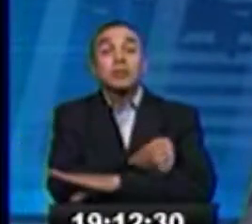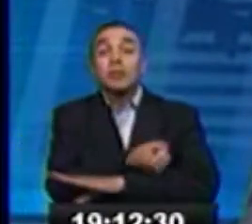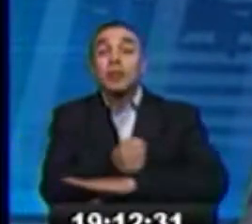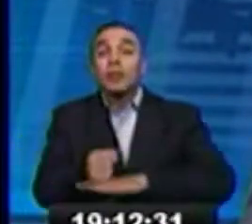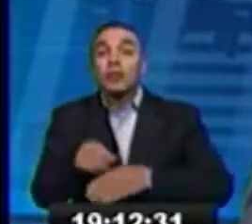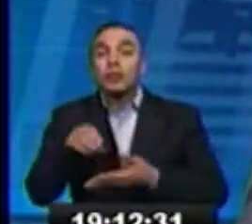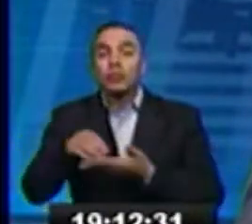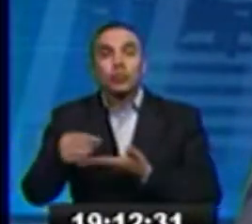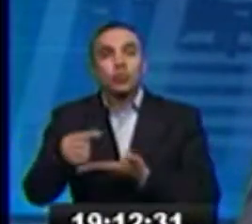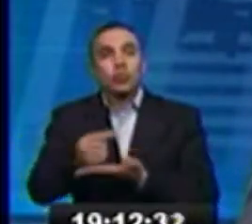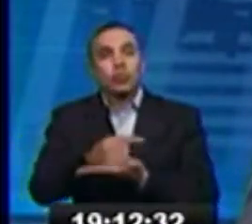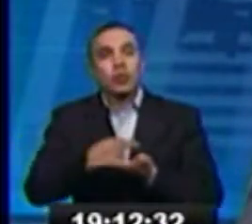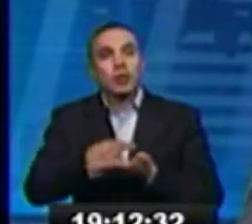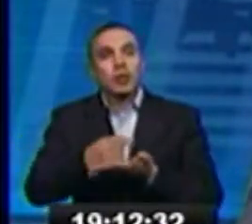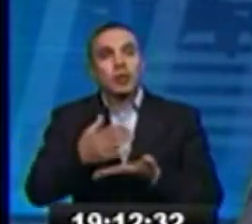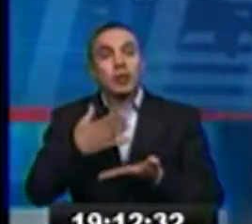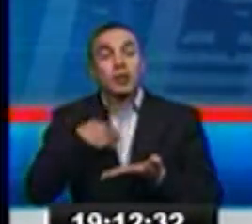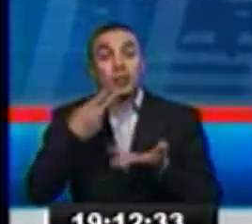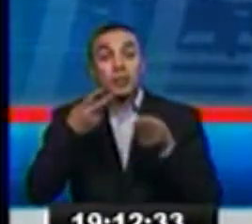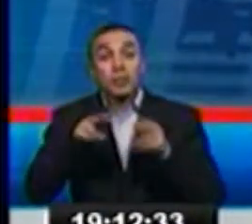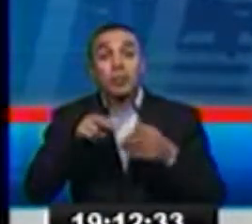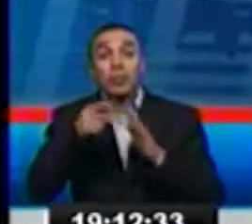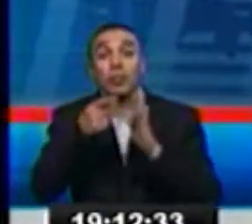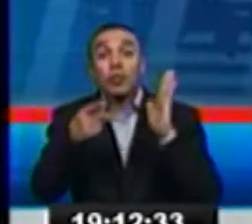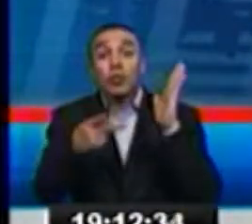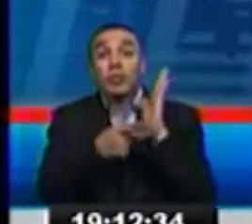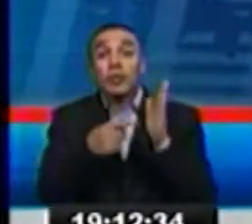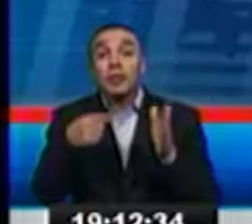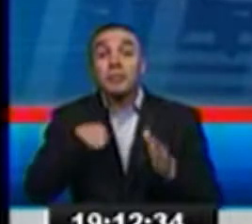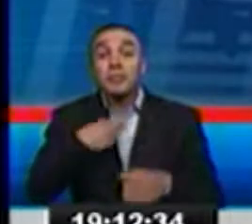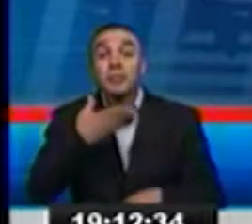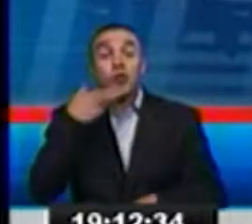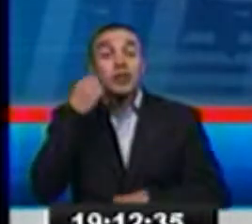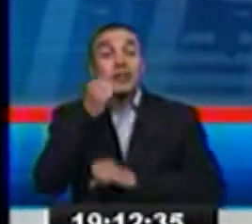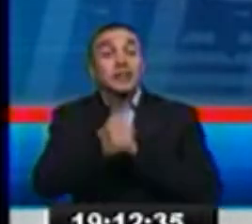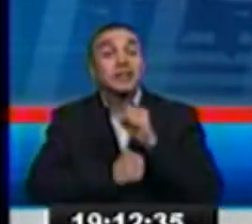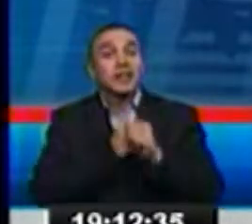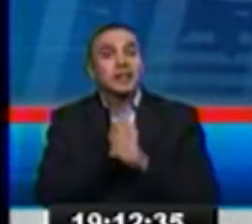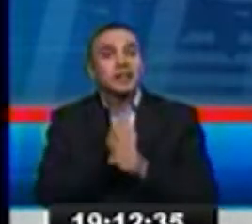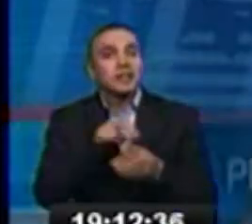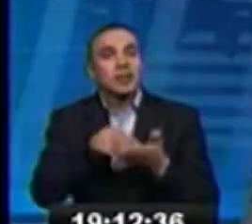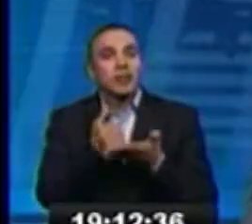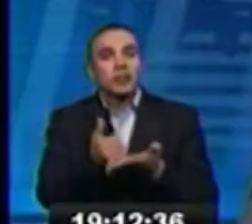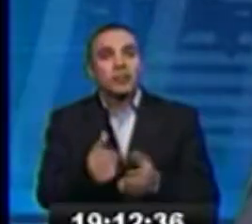del Guayas. Están incluidos en el programa Mis Mejores Años.